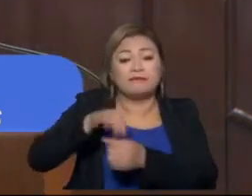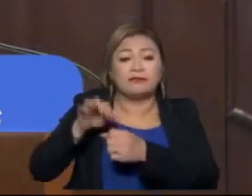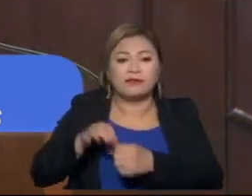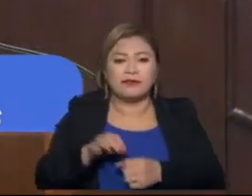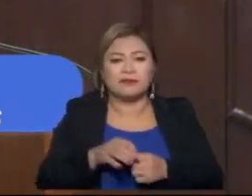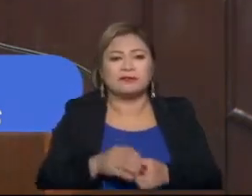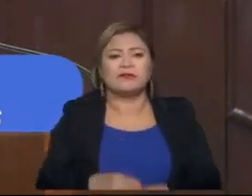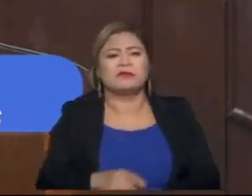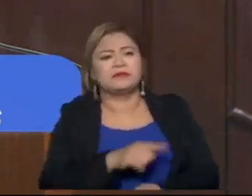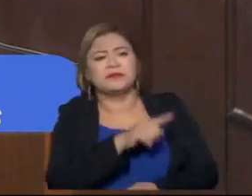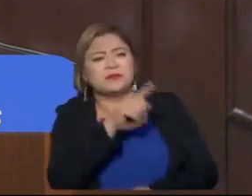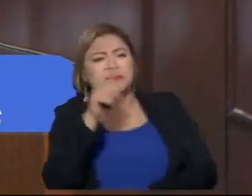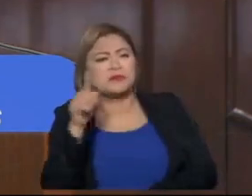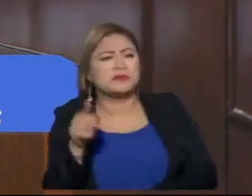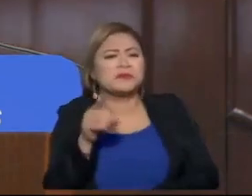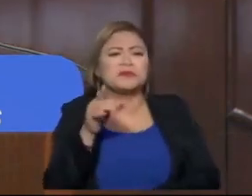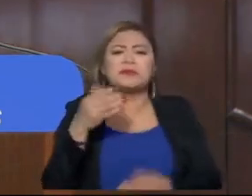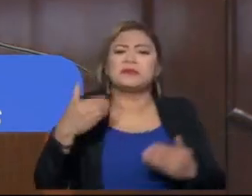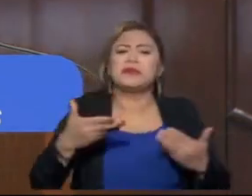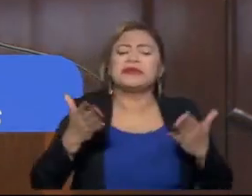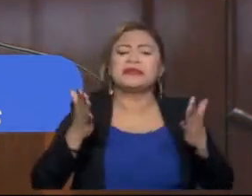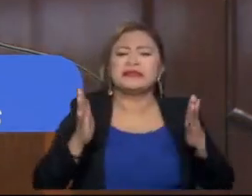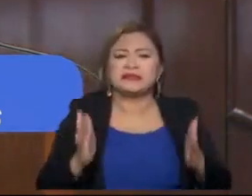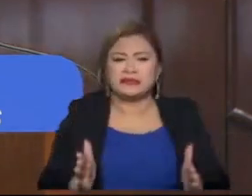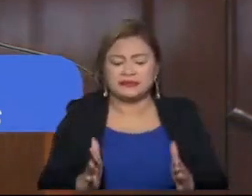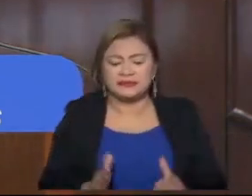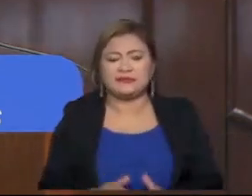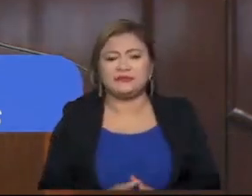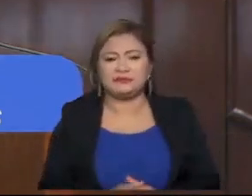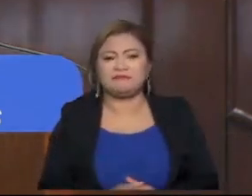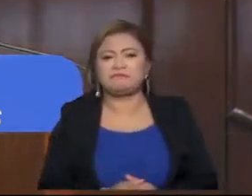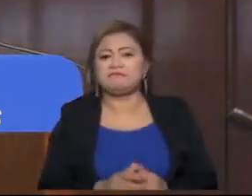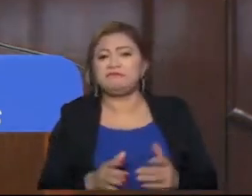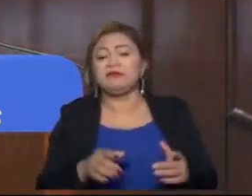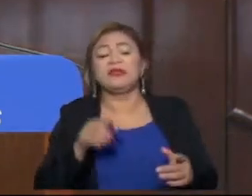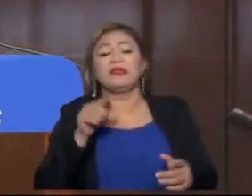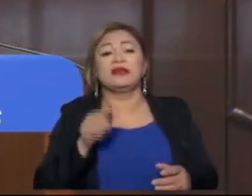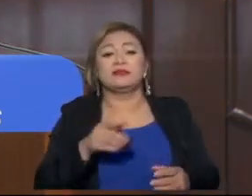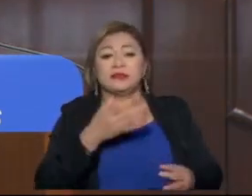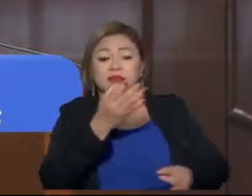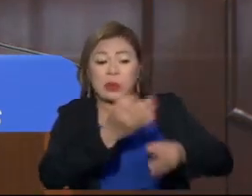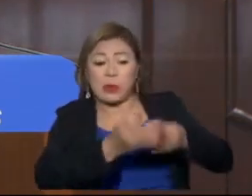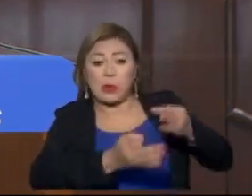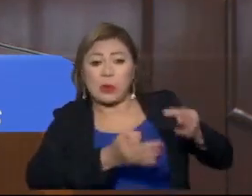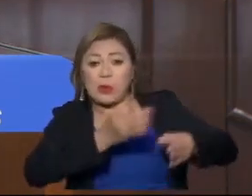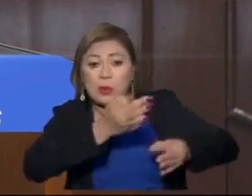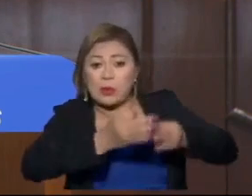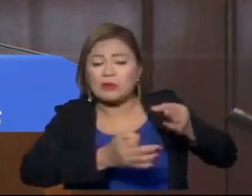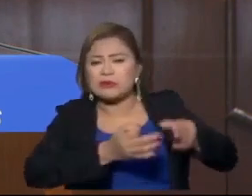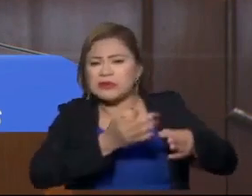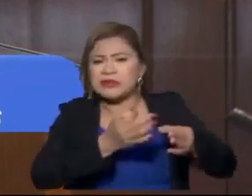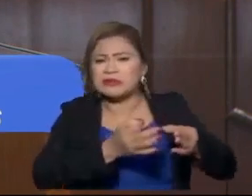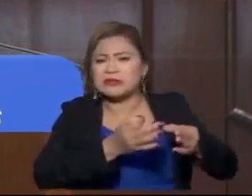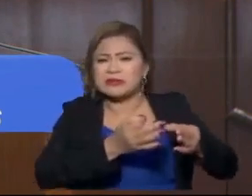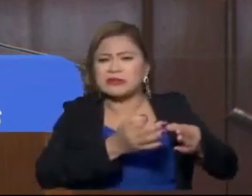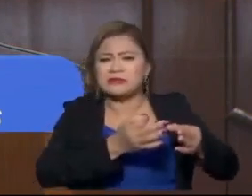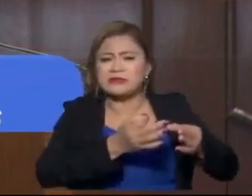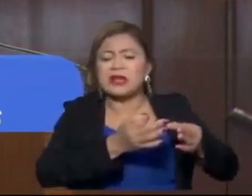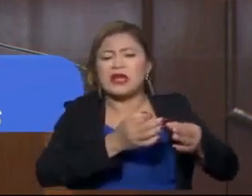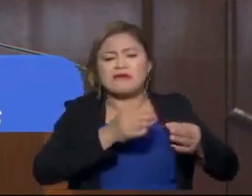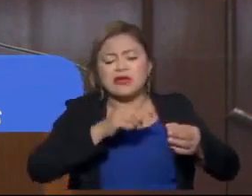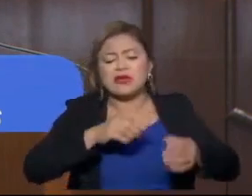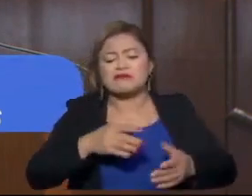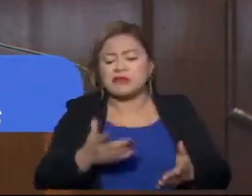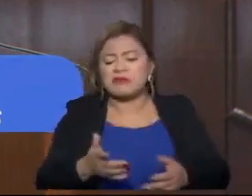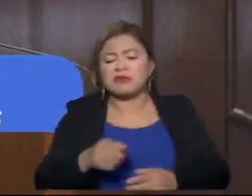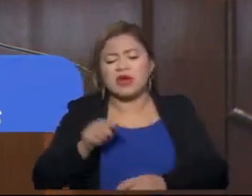Señoras y señores, en cumplimiento del fallo de la Corte Suprema de Justicia, nuestro